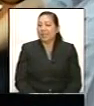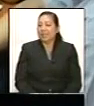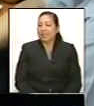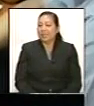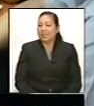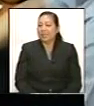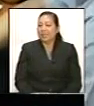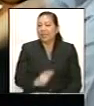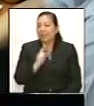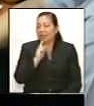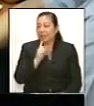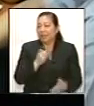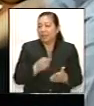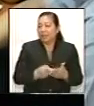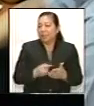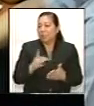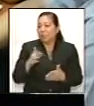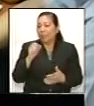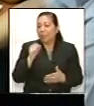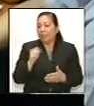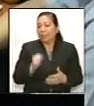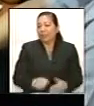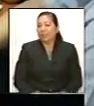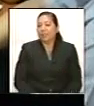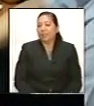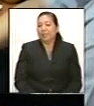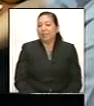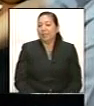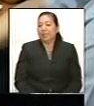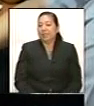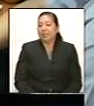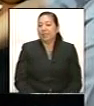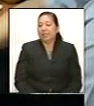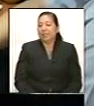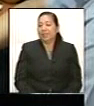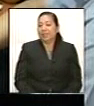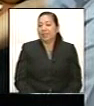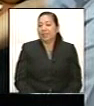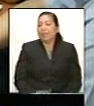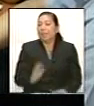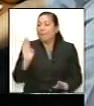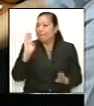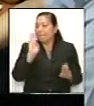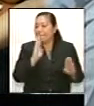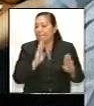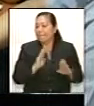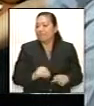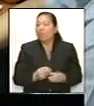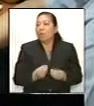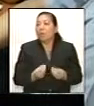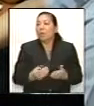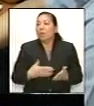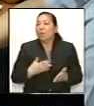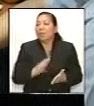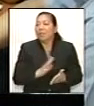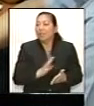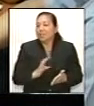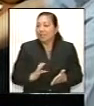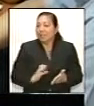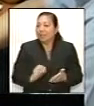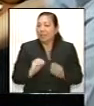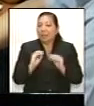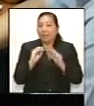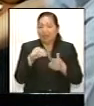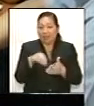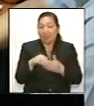Ese es un aspecto que Hiperderecho, como se llama, creo que tenía una, digamos, una preocupación al respecto, ¿no? Cómo el Estado está dando